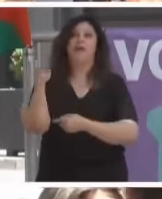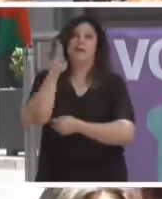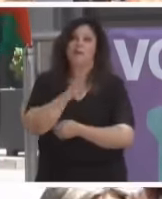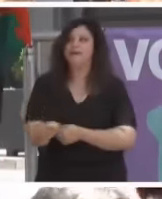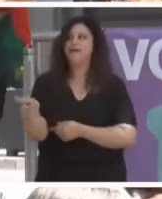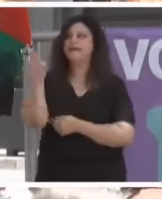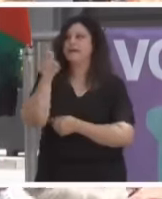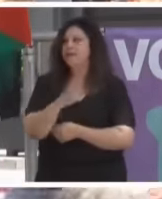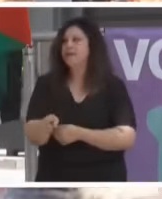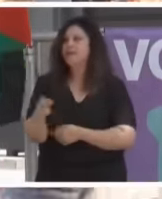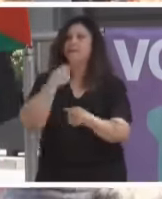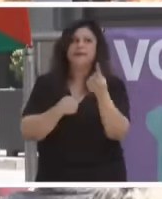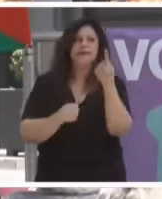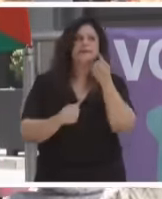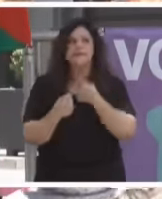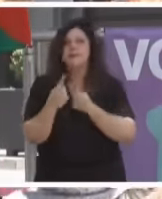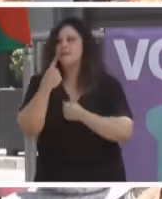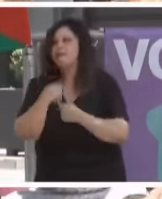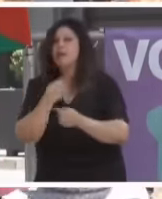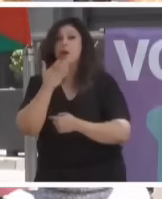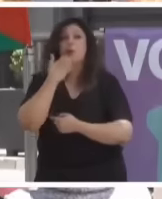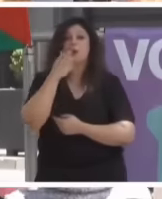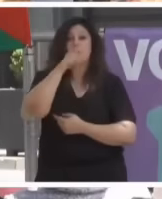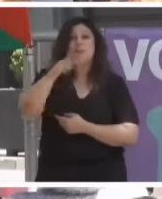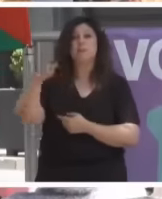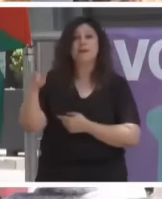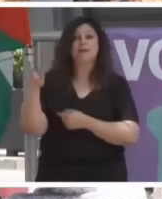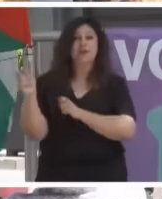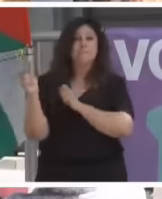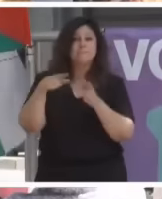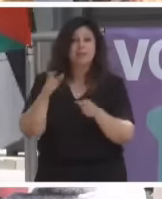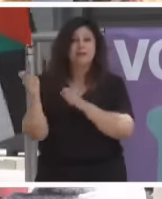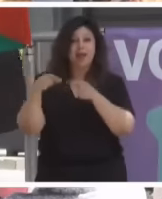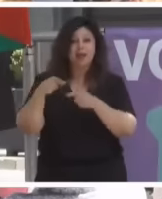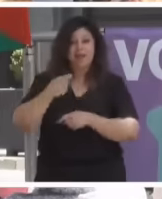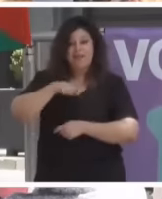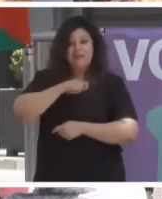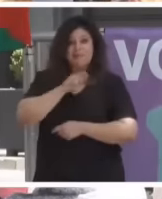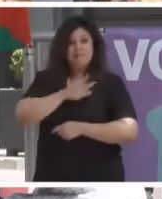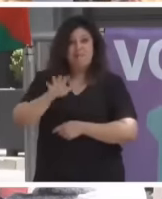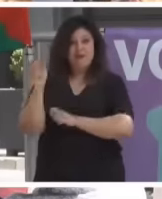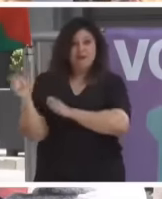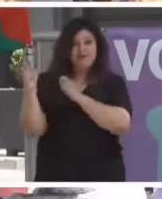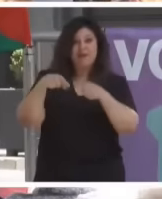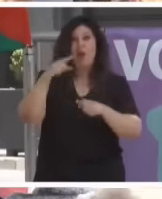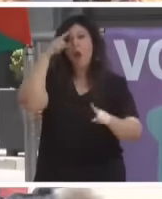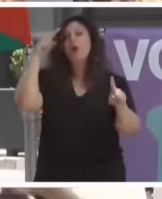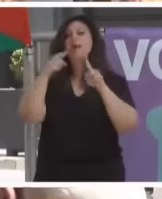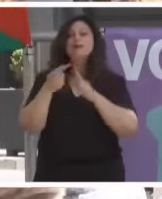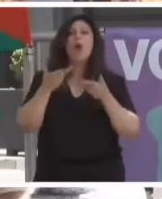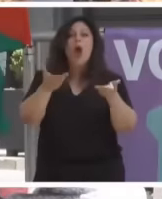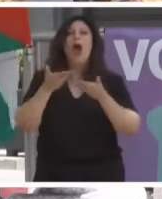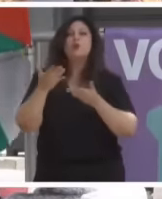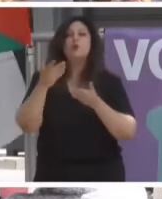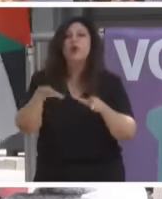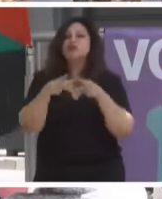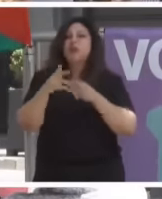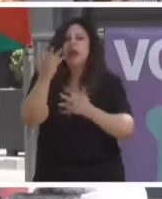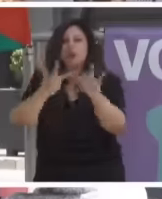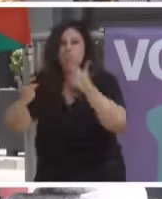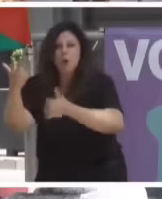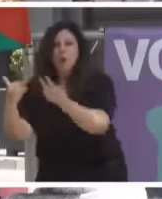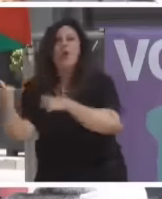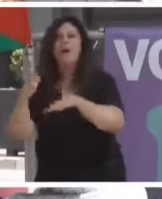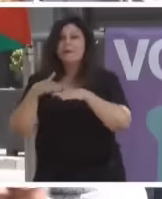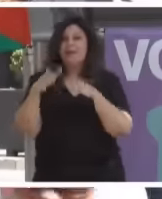repitiendo machacosamente, que, por ejemplo, las personas migrantes vienen a nuestro país para robarnos las ayudas sociales, para quedarse con sus casas,